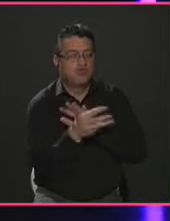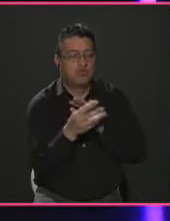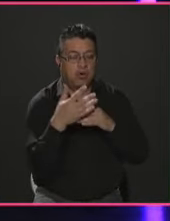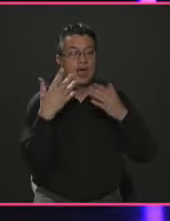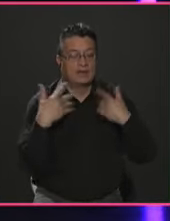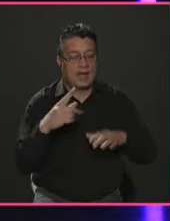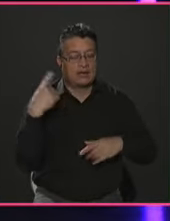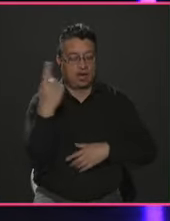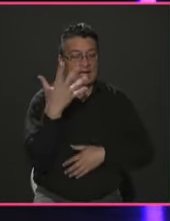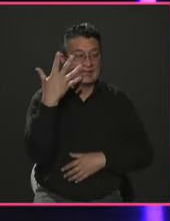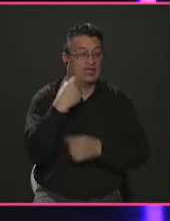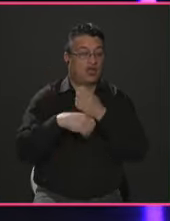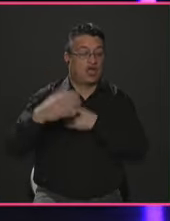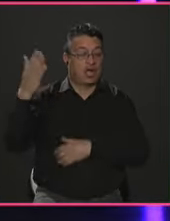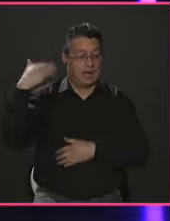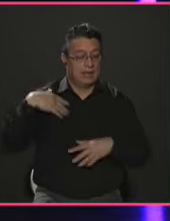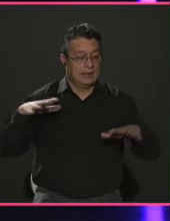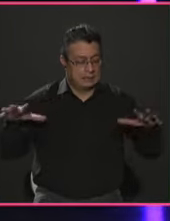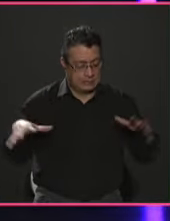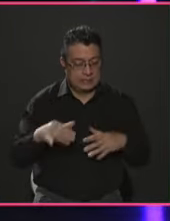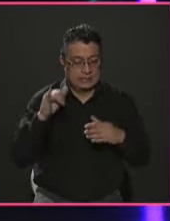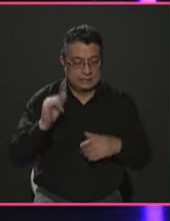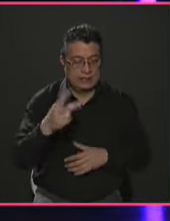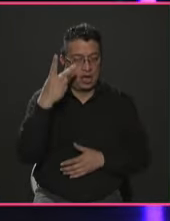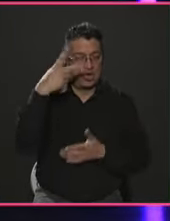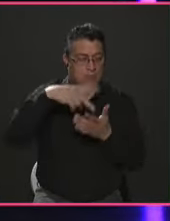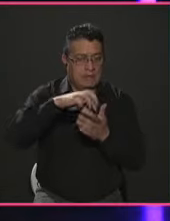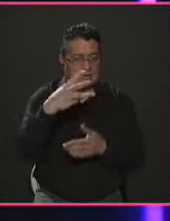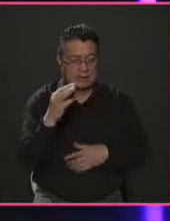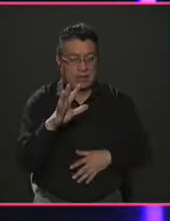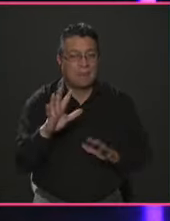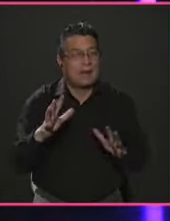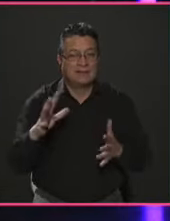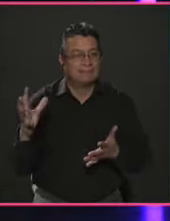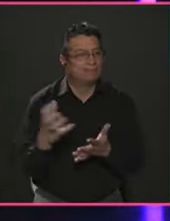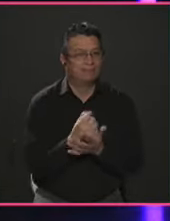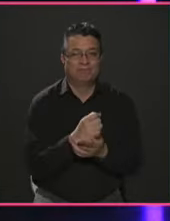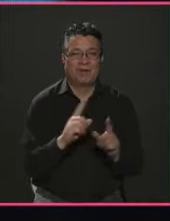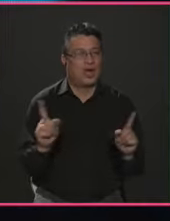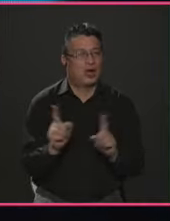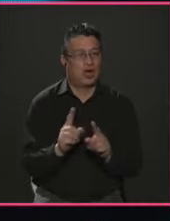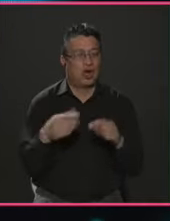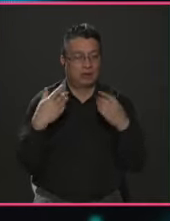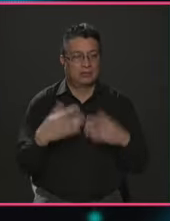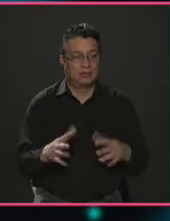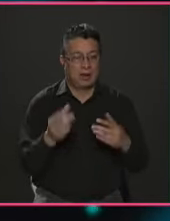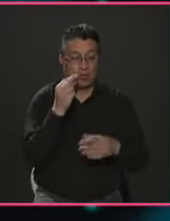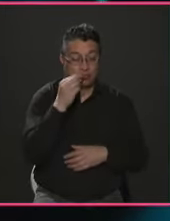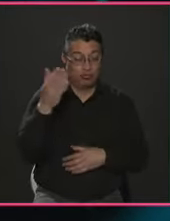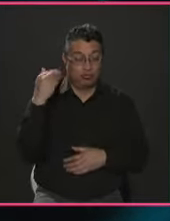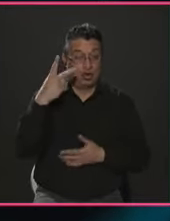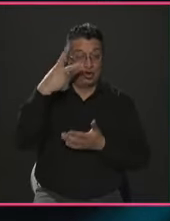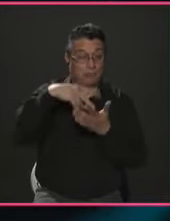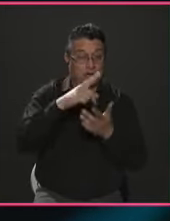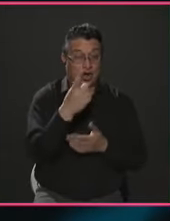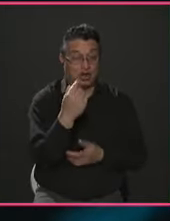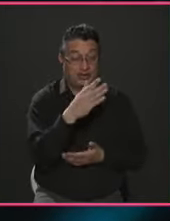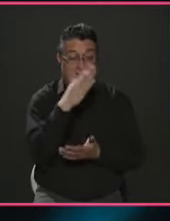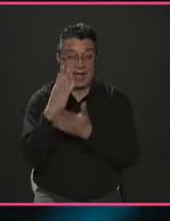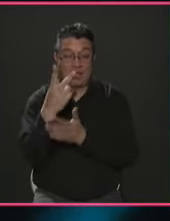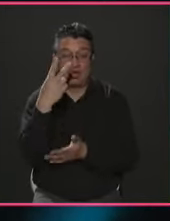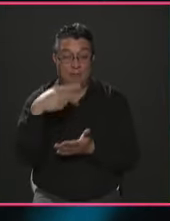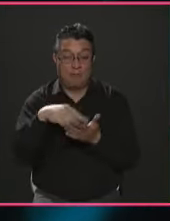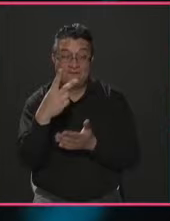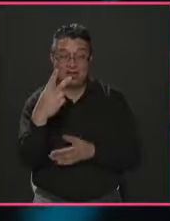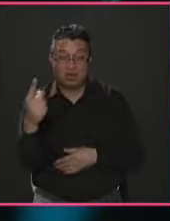propuesto 5 años atrás de cara al 2030 recordemos que la década que cerramos la del 2011 al 2021 fue la de más